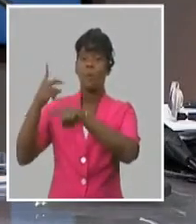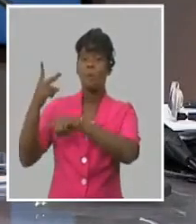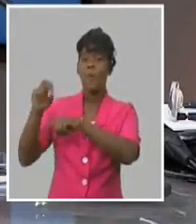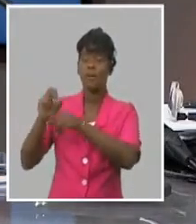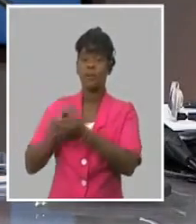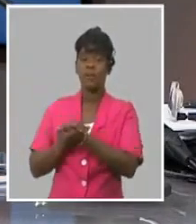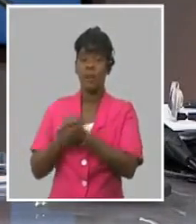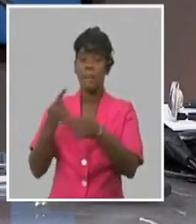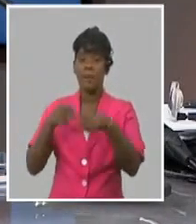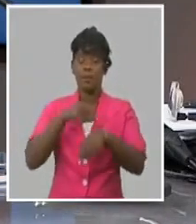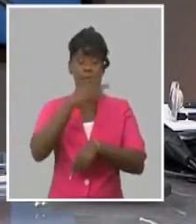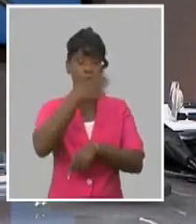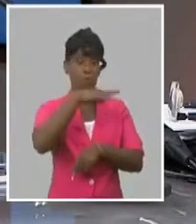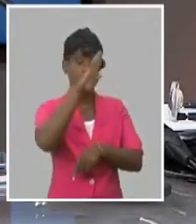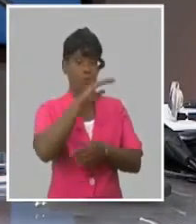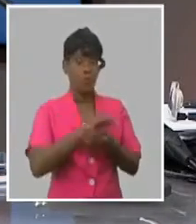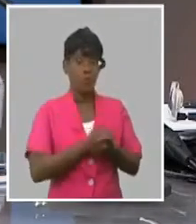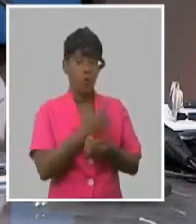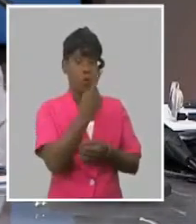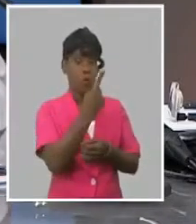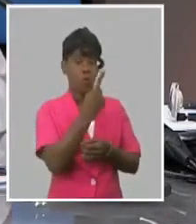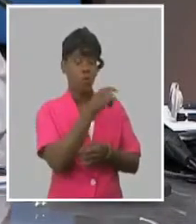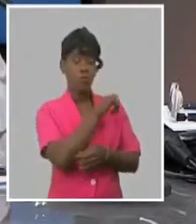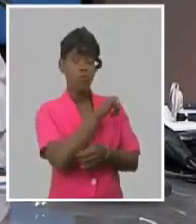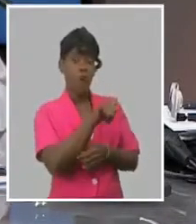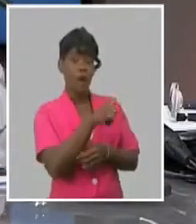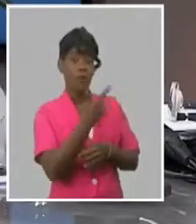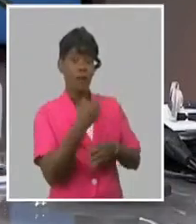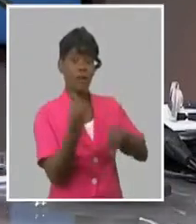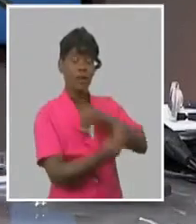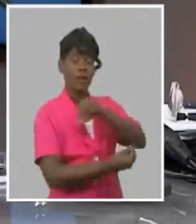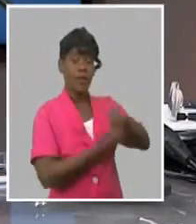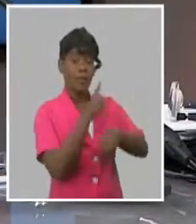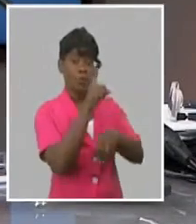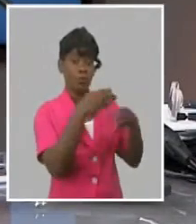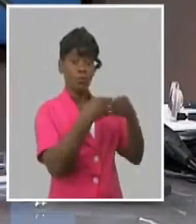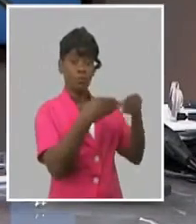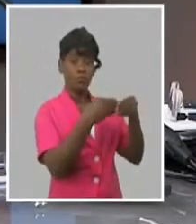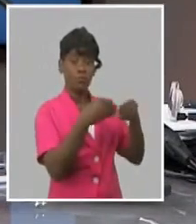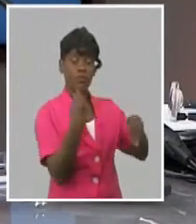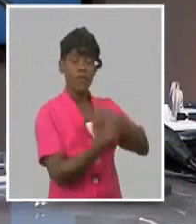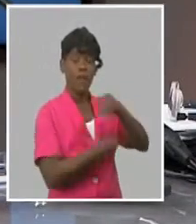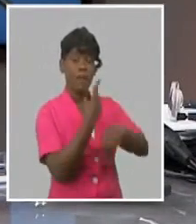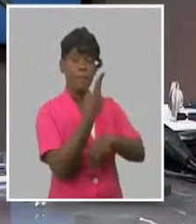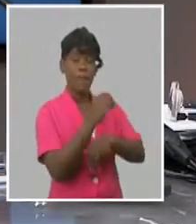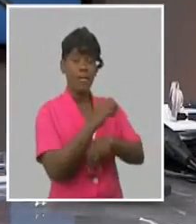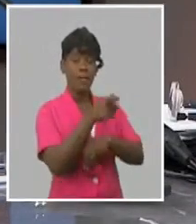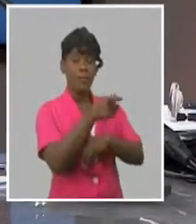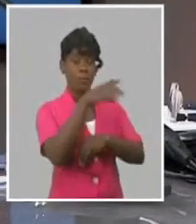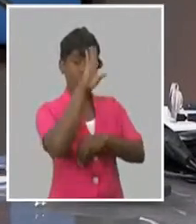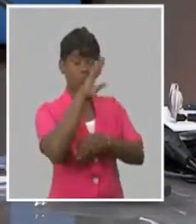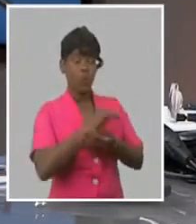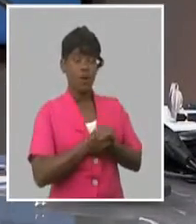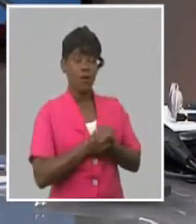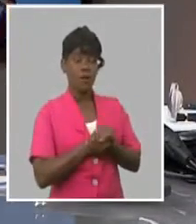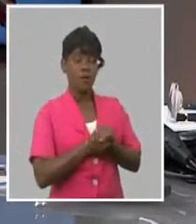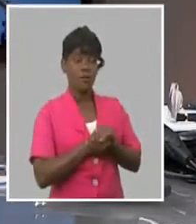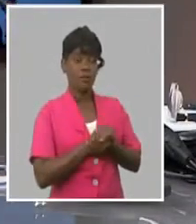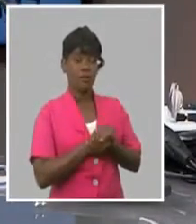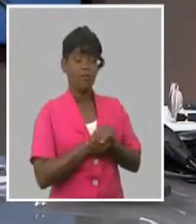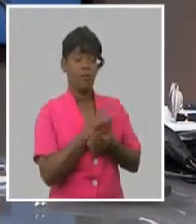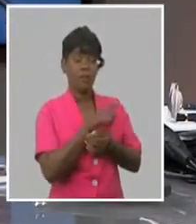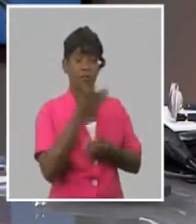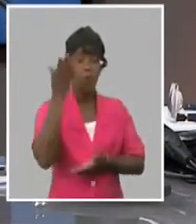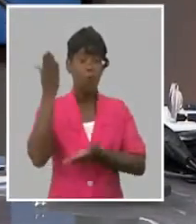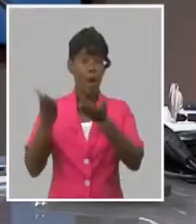es que en Cuba un dólar es igual a 20 pesos. Estoy expresando en mi moneda nacional el valor de las